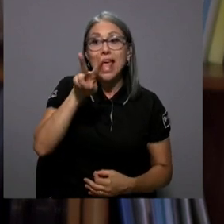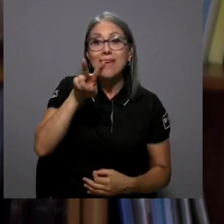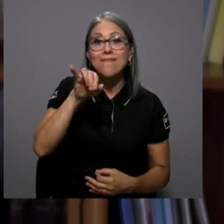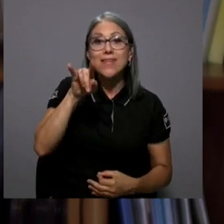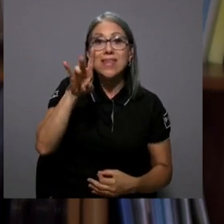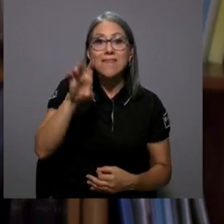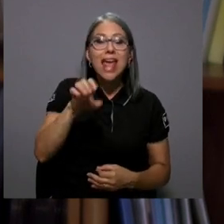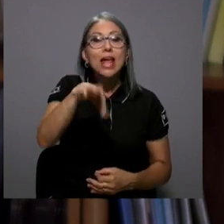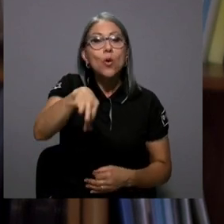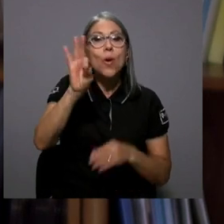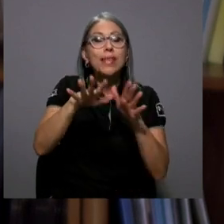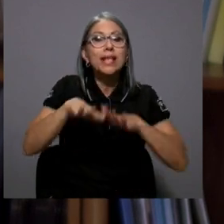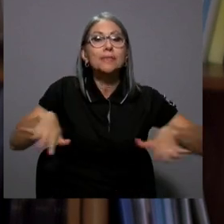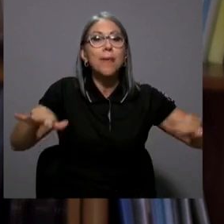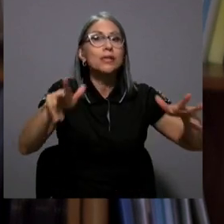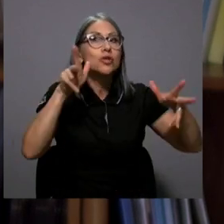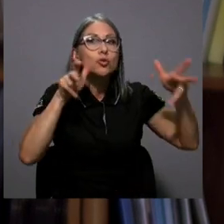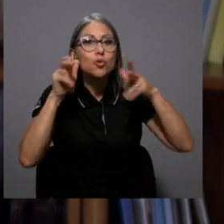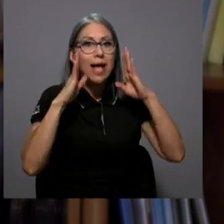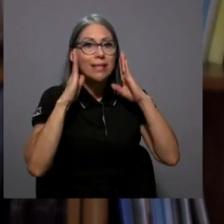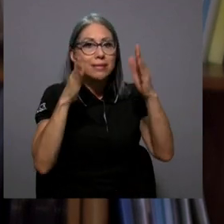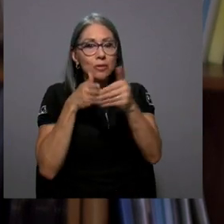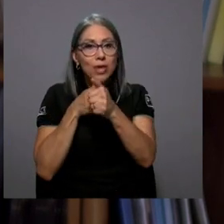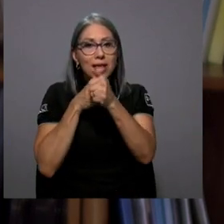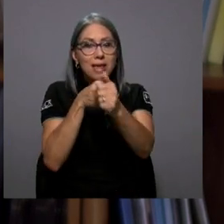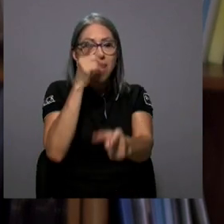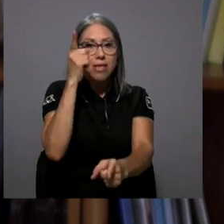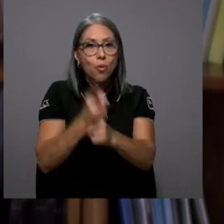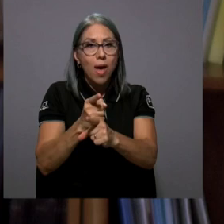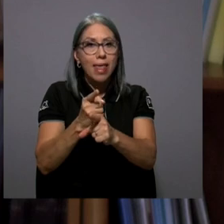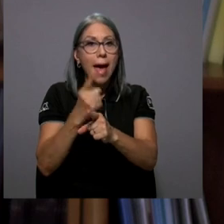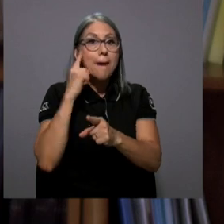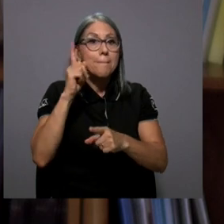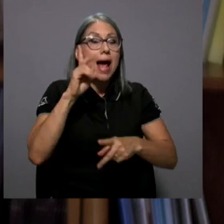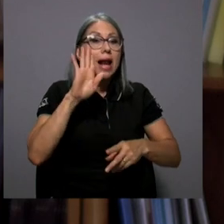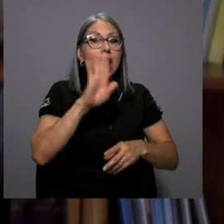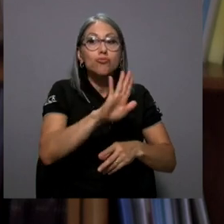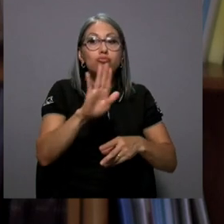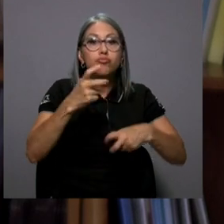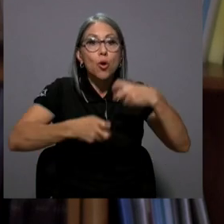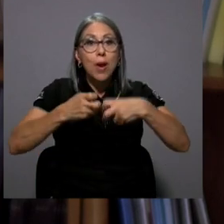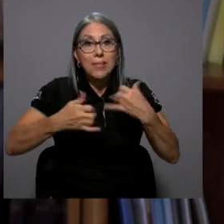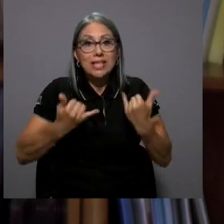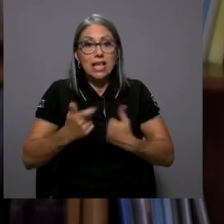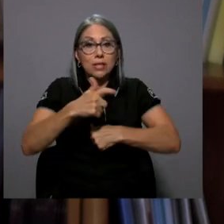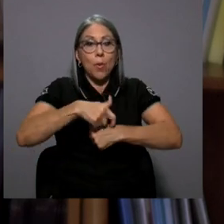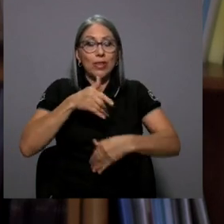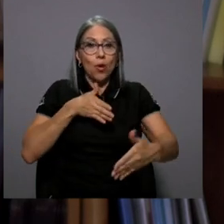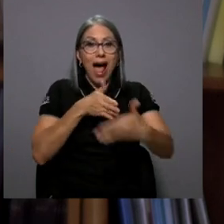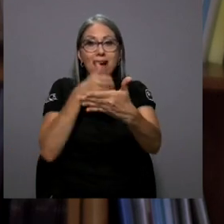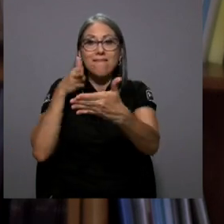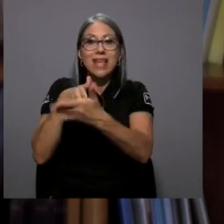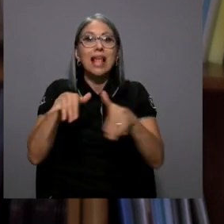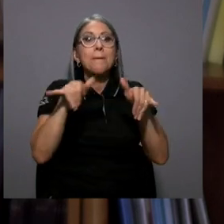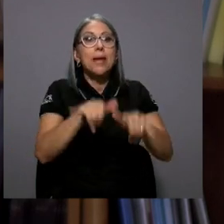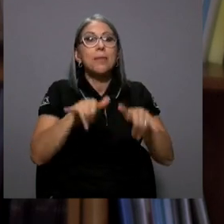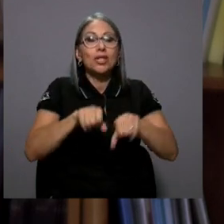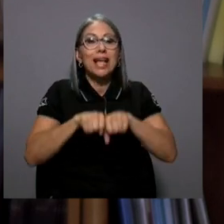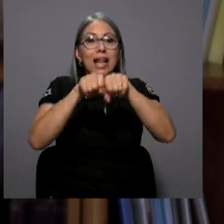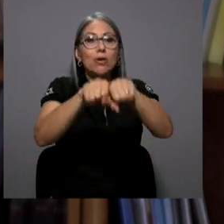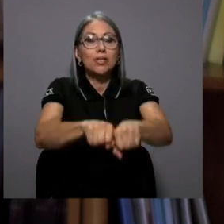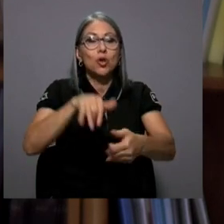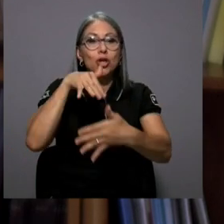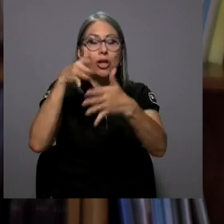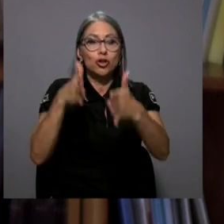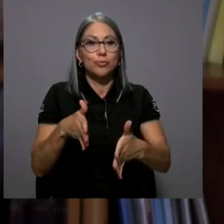VIVE los espacios de escucha, de atención y de guía adecuada para aquellos problemas que en este momento afectan la permanencia y graduación